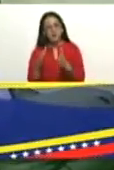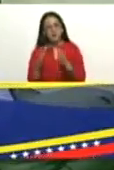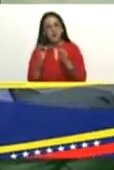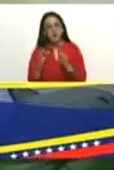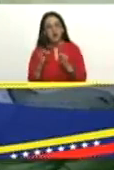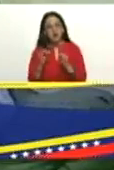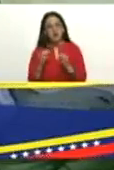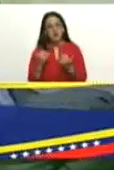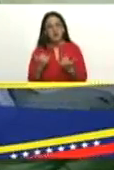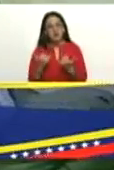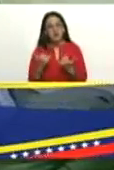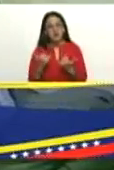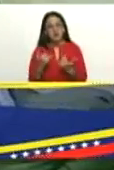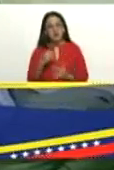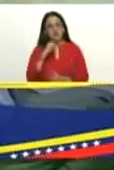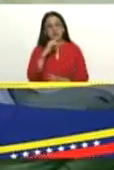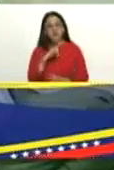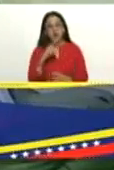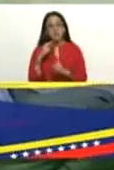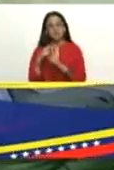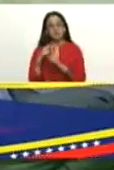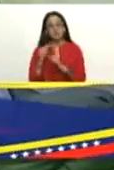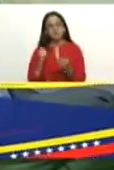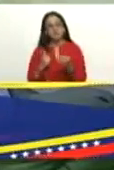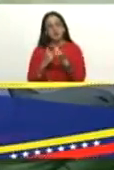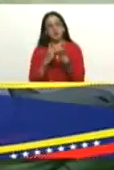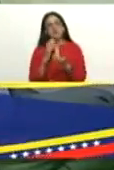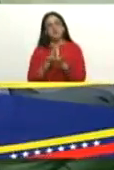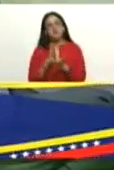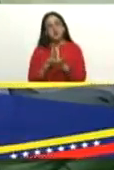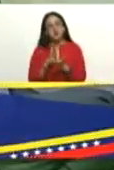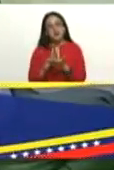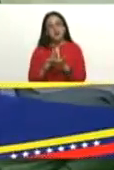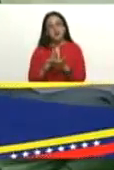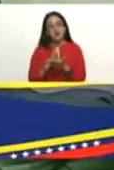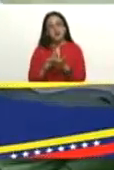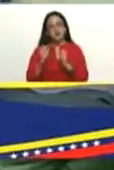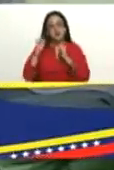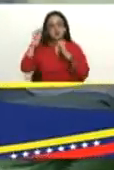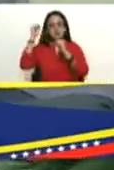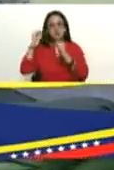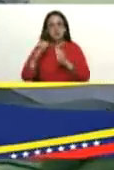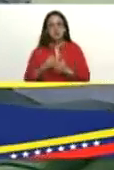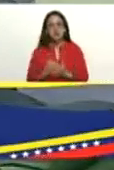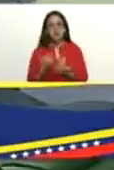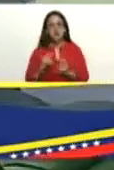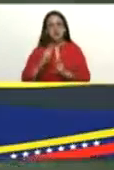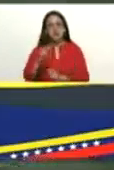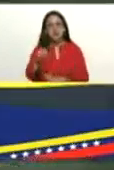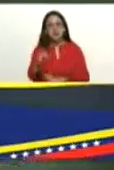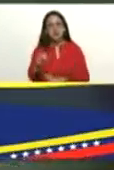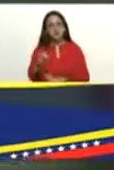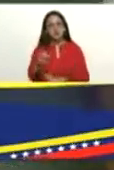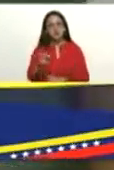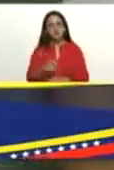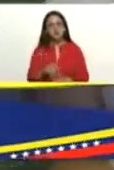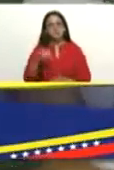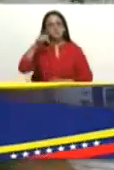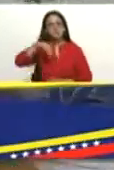del lado correcto de la historia y nosotros siempre venceremos. Vamos a entregar esta llave